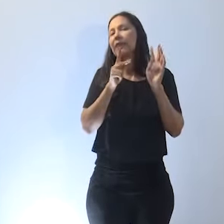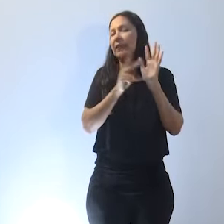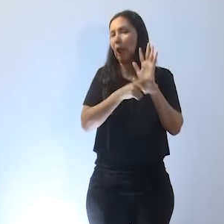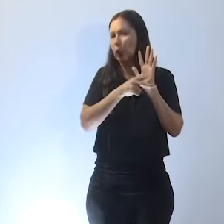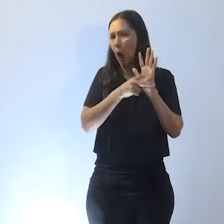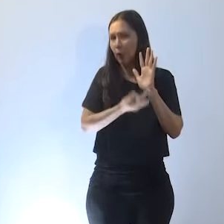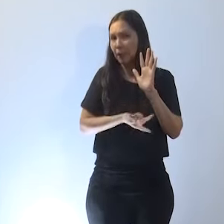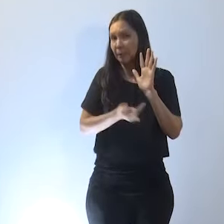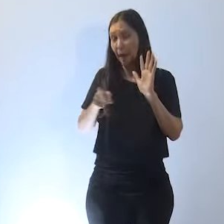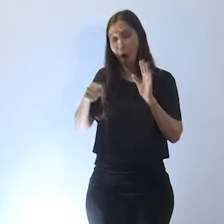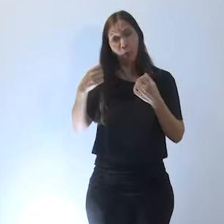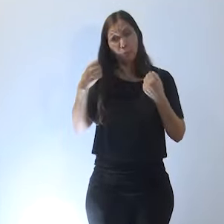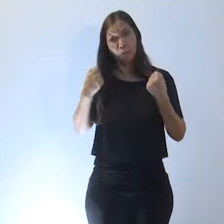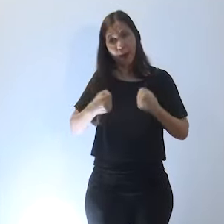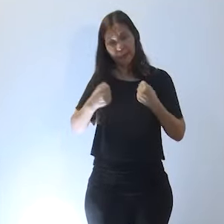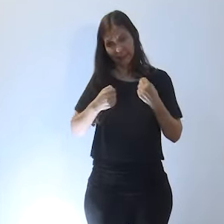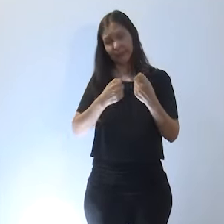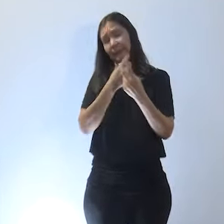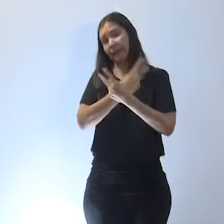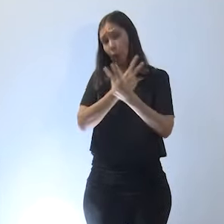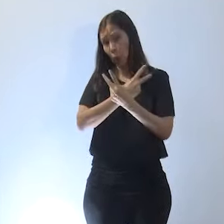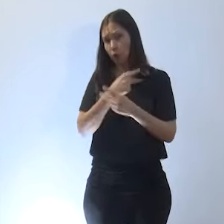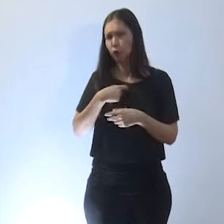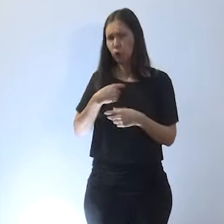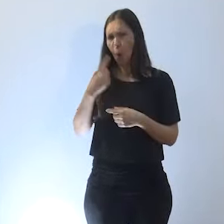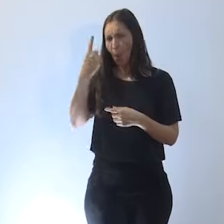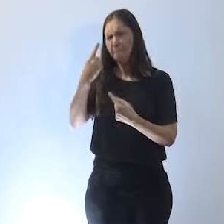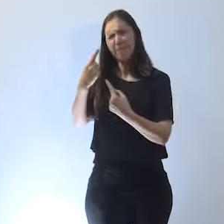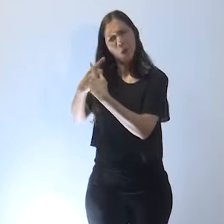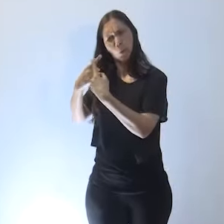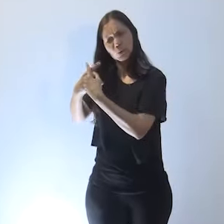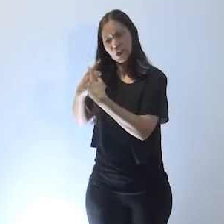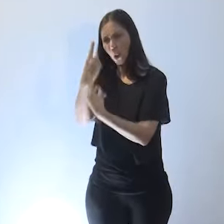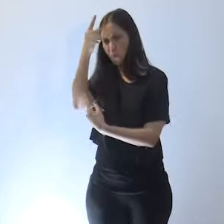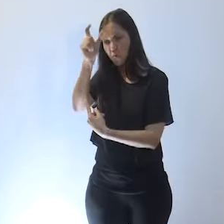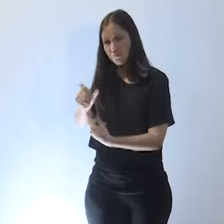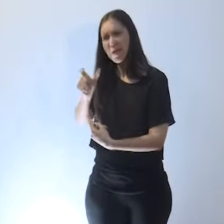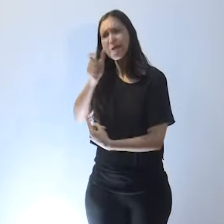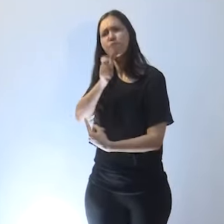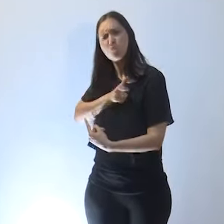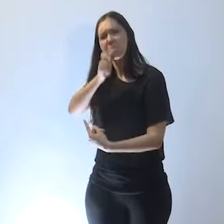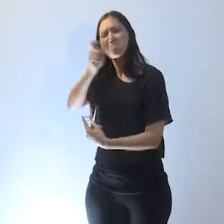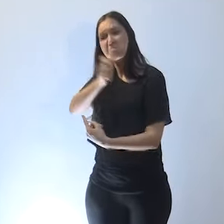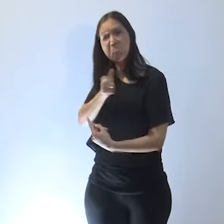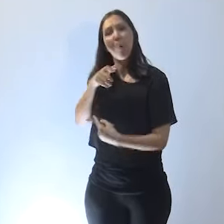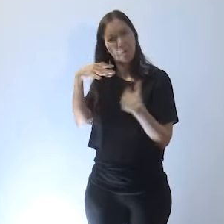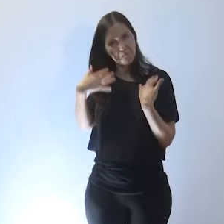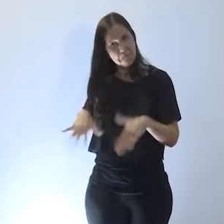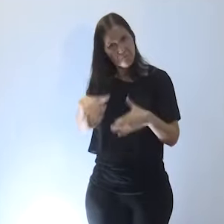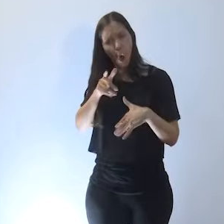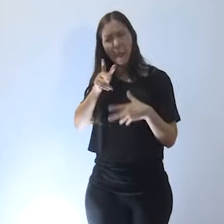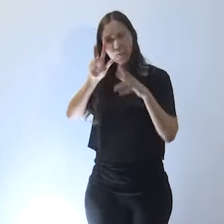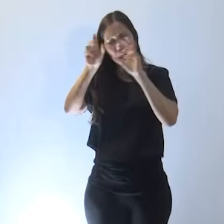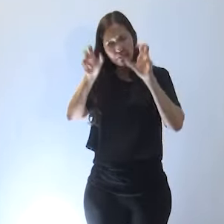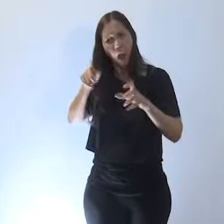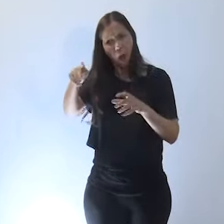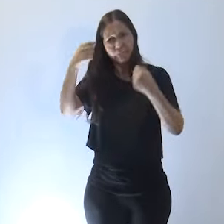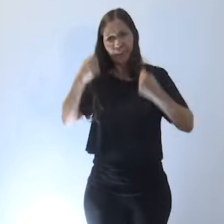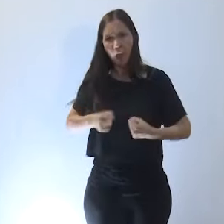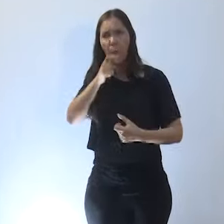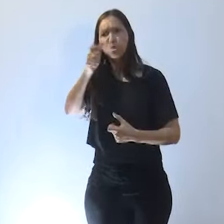me puse a discutir 10 15 minutos con uno y para todo tenía una respuesta no O sea había había una solidez en